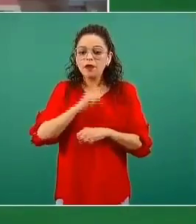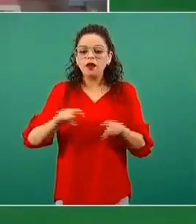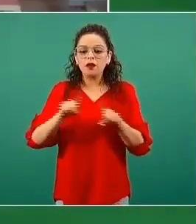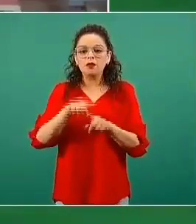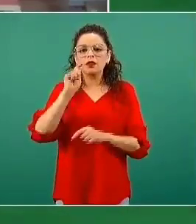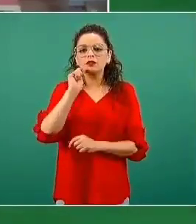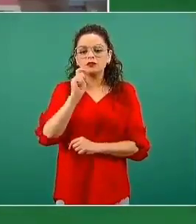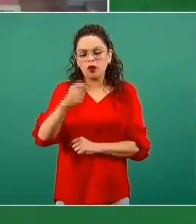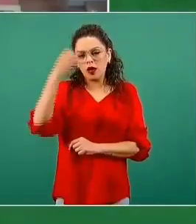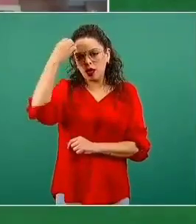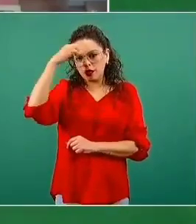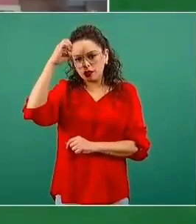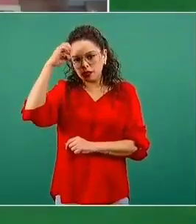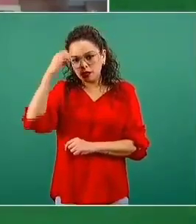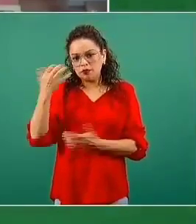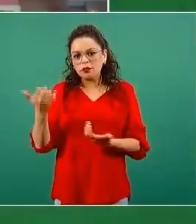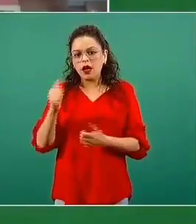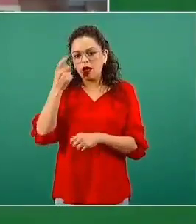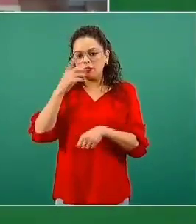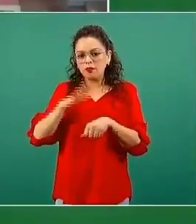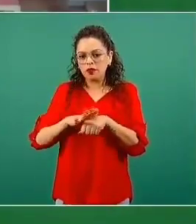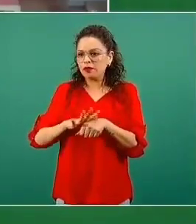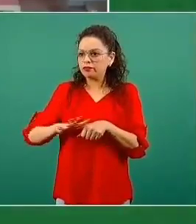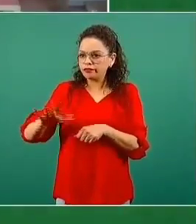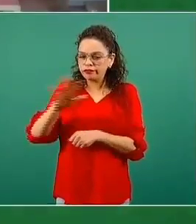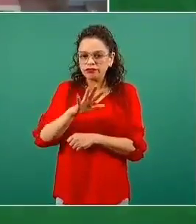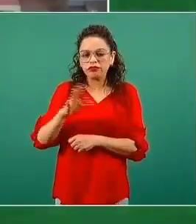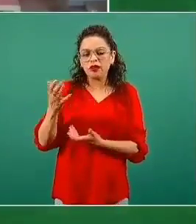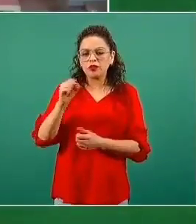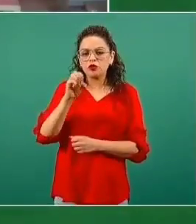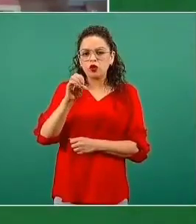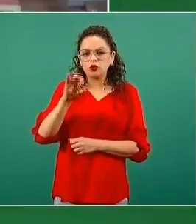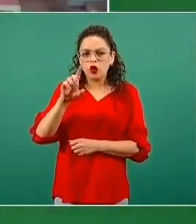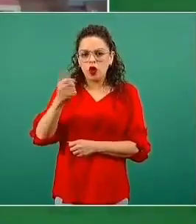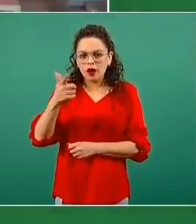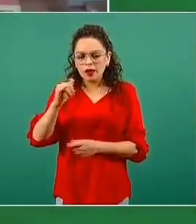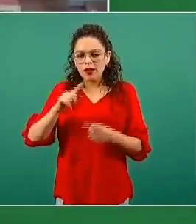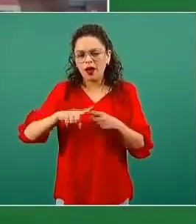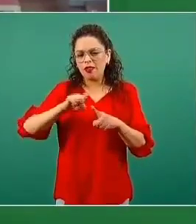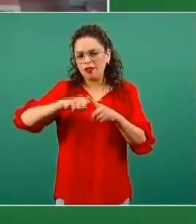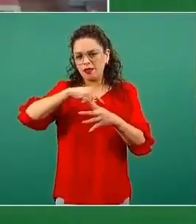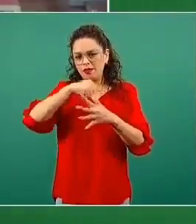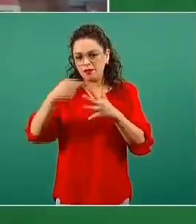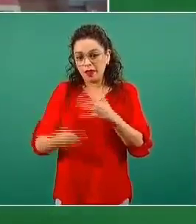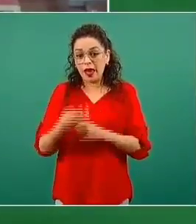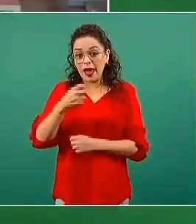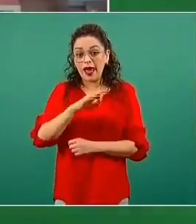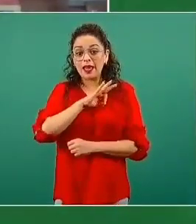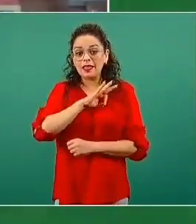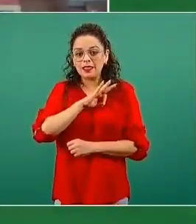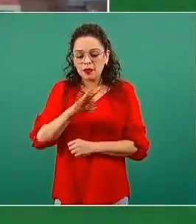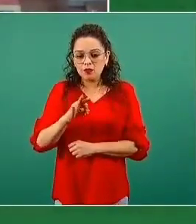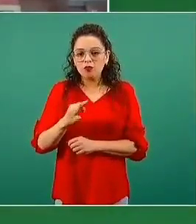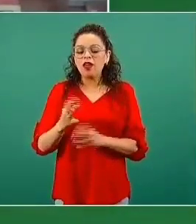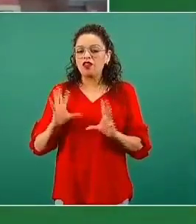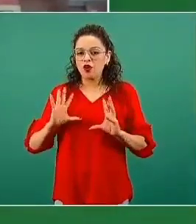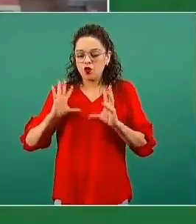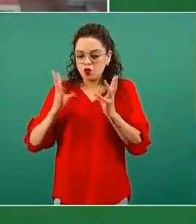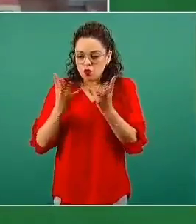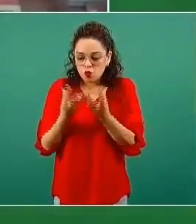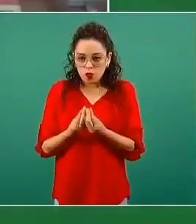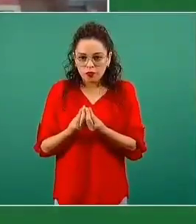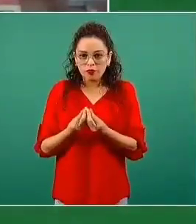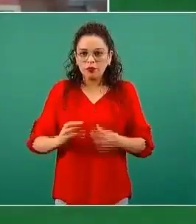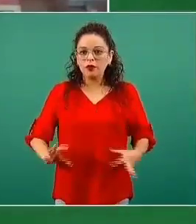pública, en economía, en demografía, en sociología, y eso nos permitió tener una aproximación también integral a todo lo que